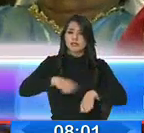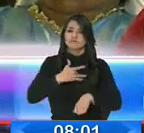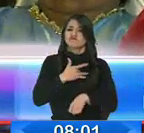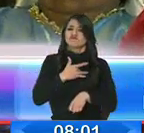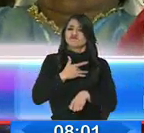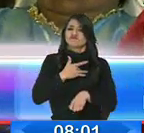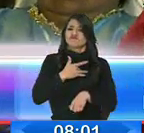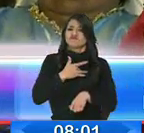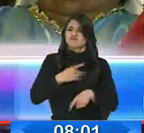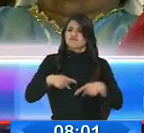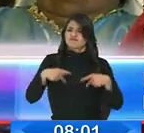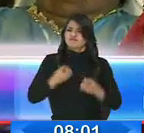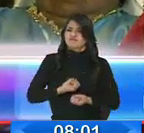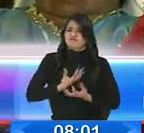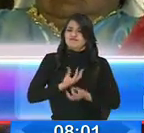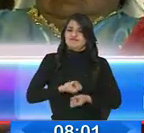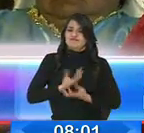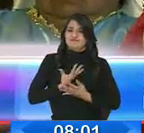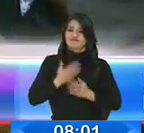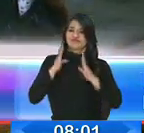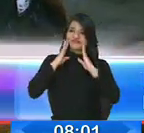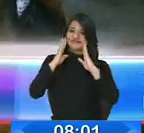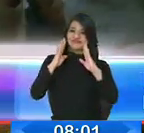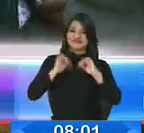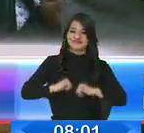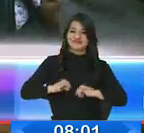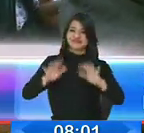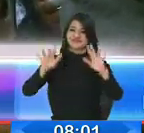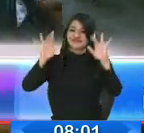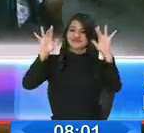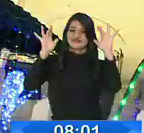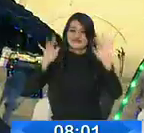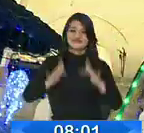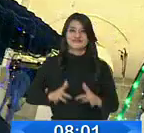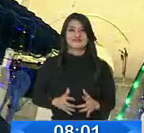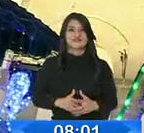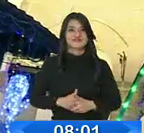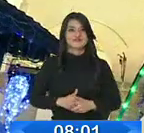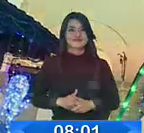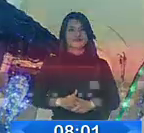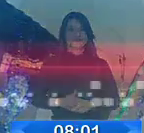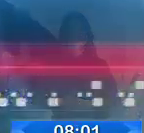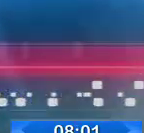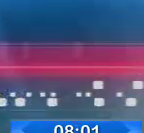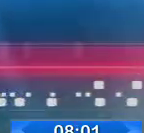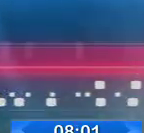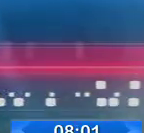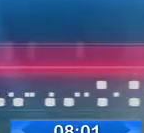vivo, radiante y glorioso. Informó Patricia Aldaz.